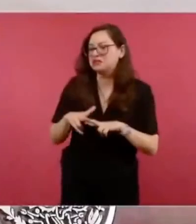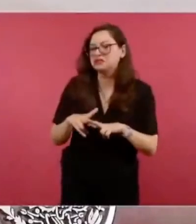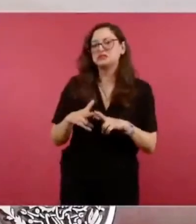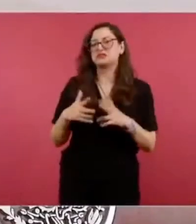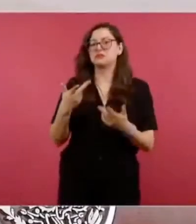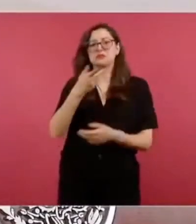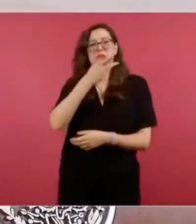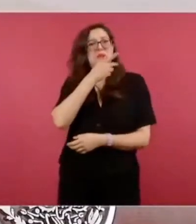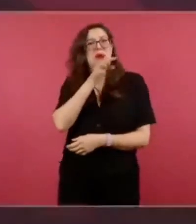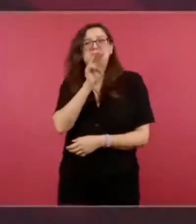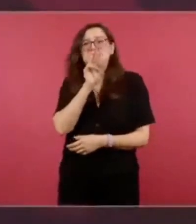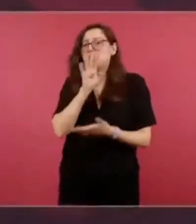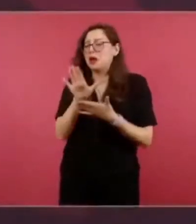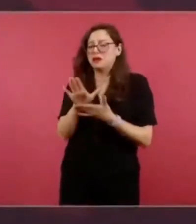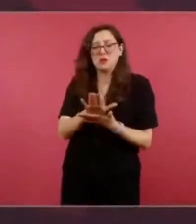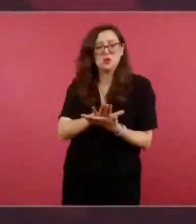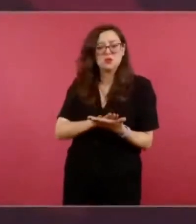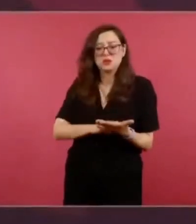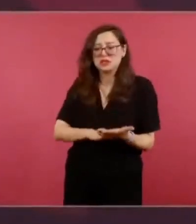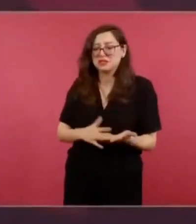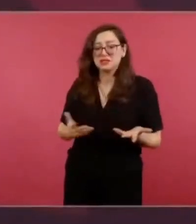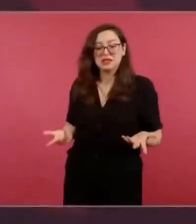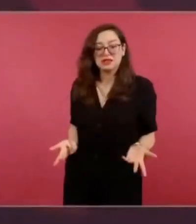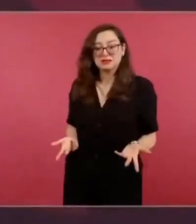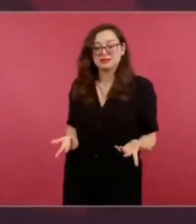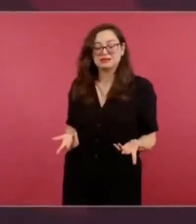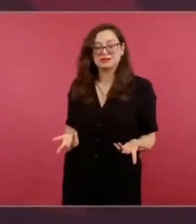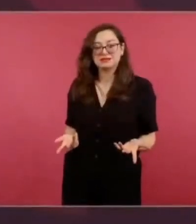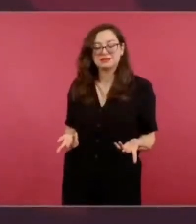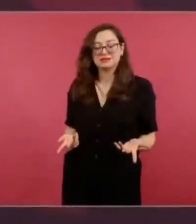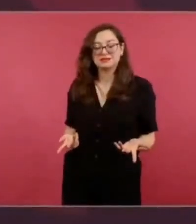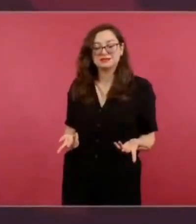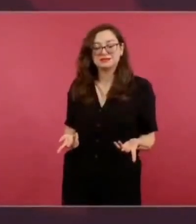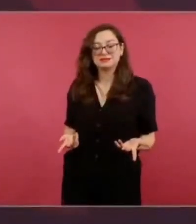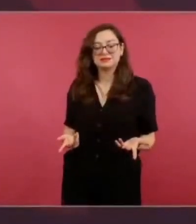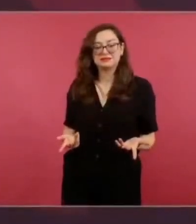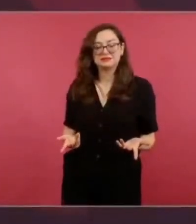profesionales, de militares.